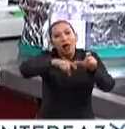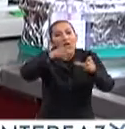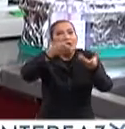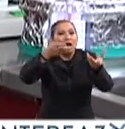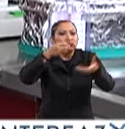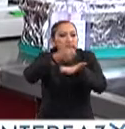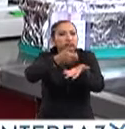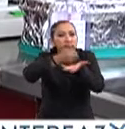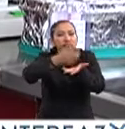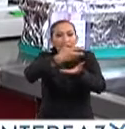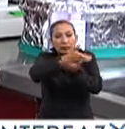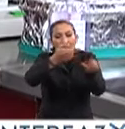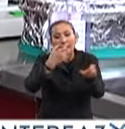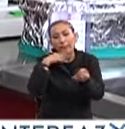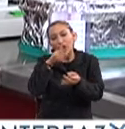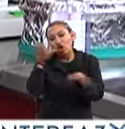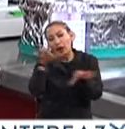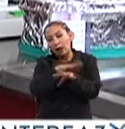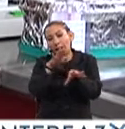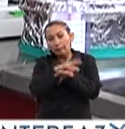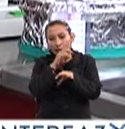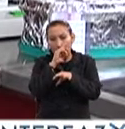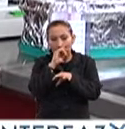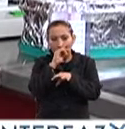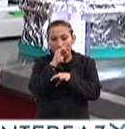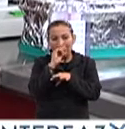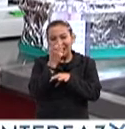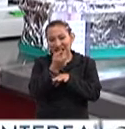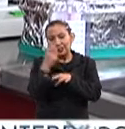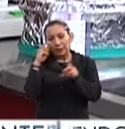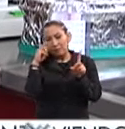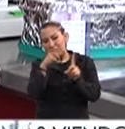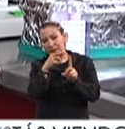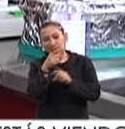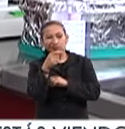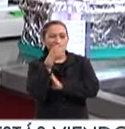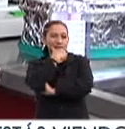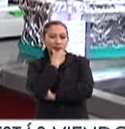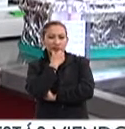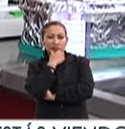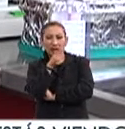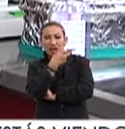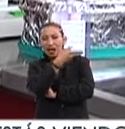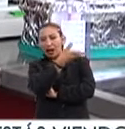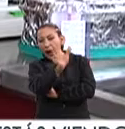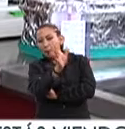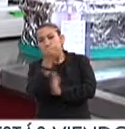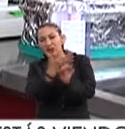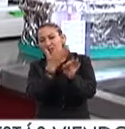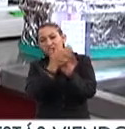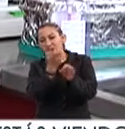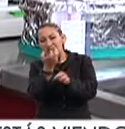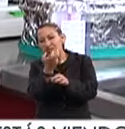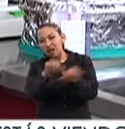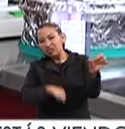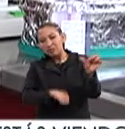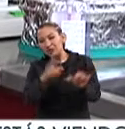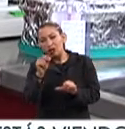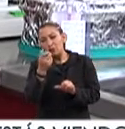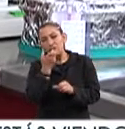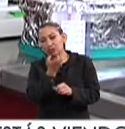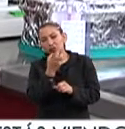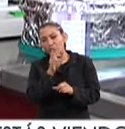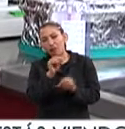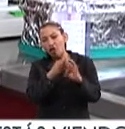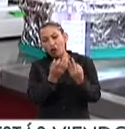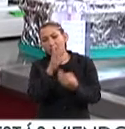Y bueno, la idea es ir cambiando un poquito esta visión de la agricultura actual hacia un modelo